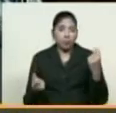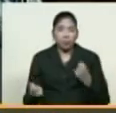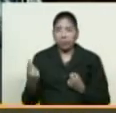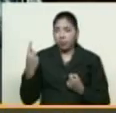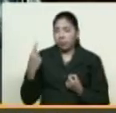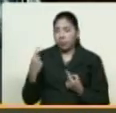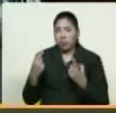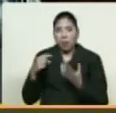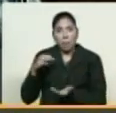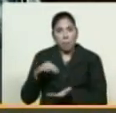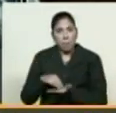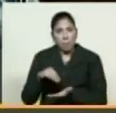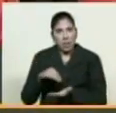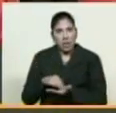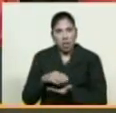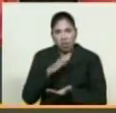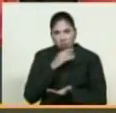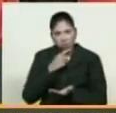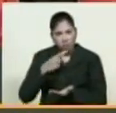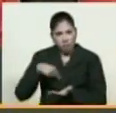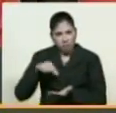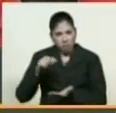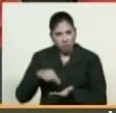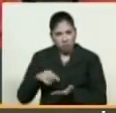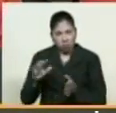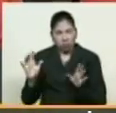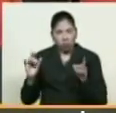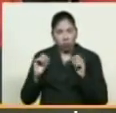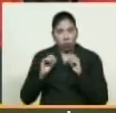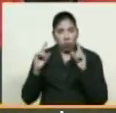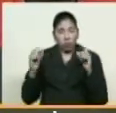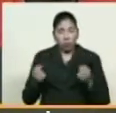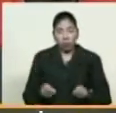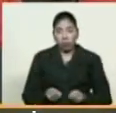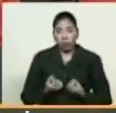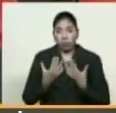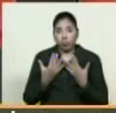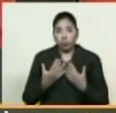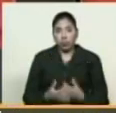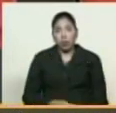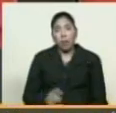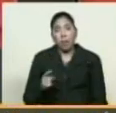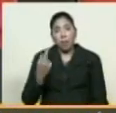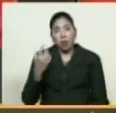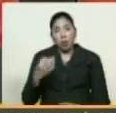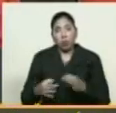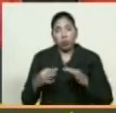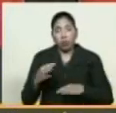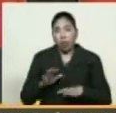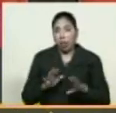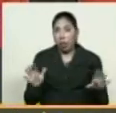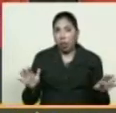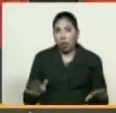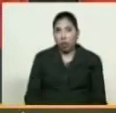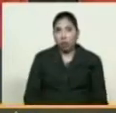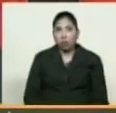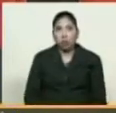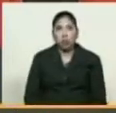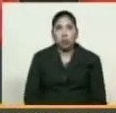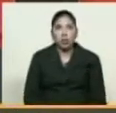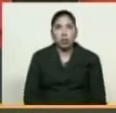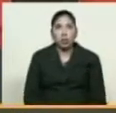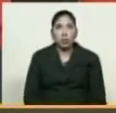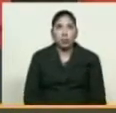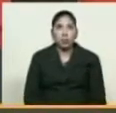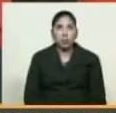Ni en Miranda siquiera lograron la firma. Una cosa impresionante, pues. Son partidos de marketing, son partidos de...